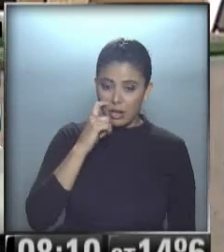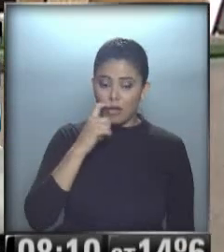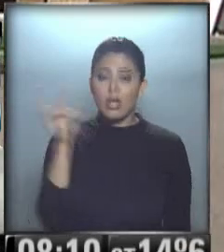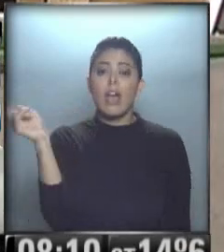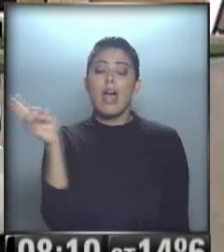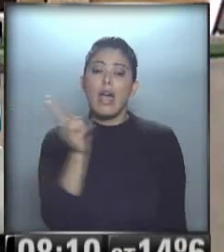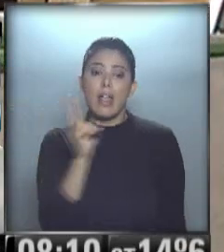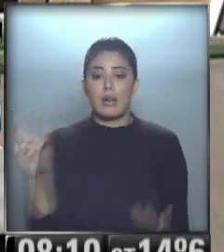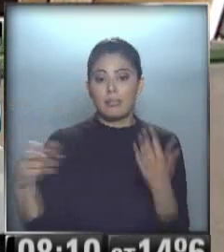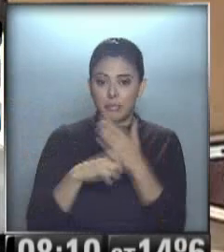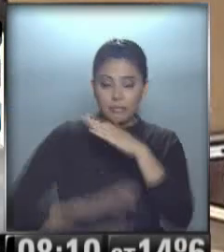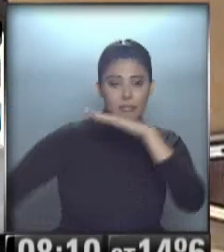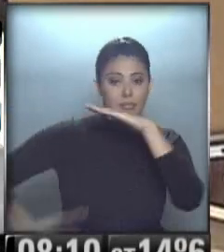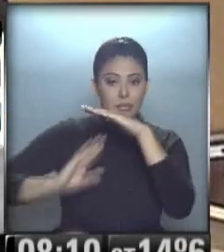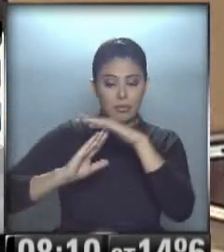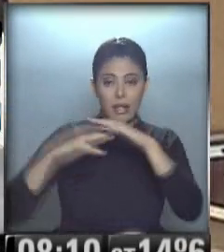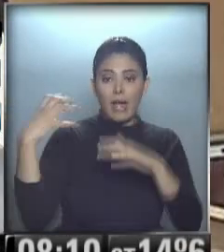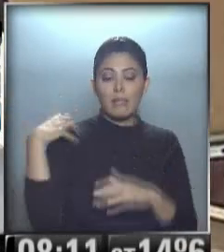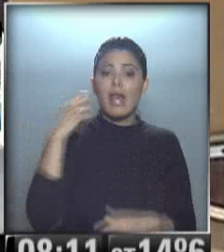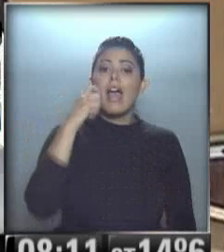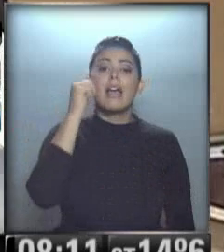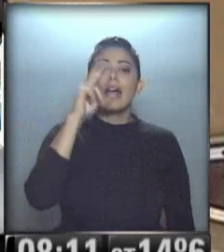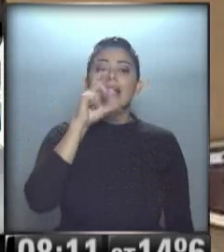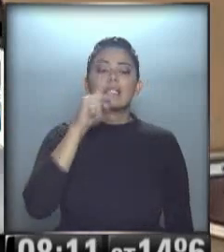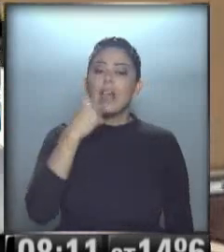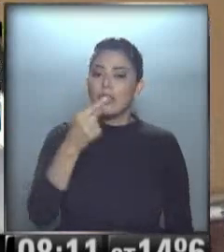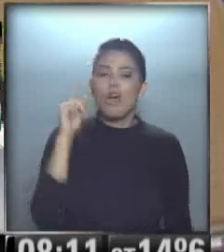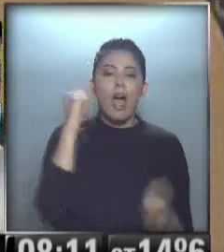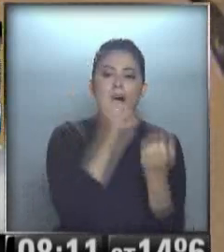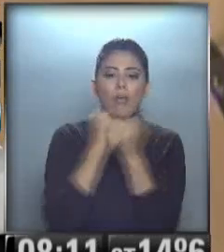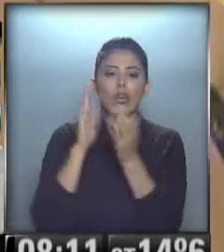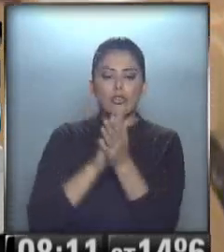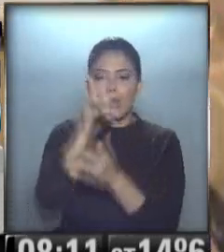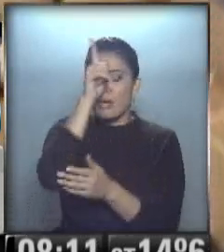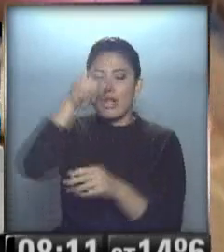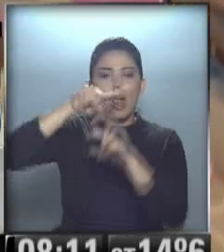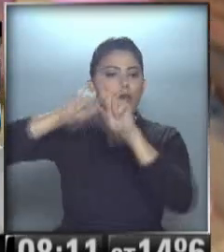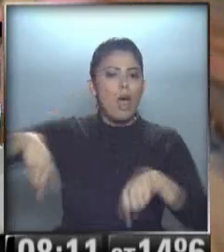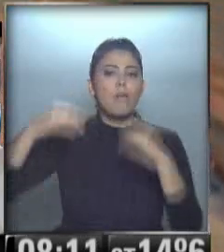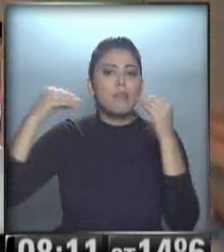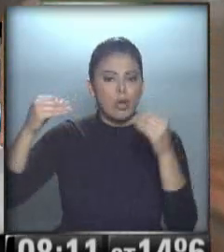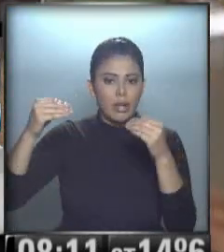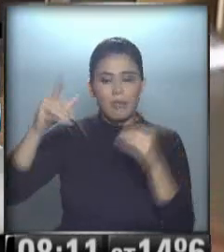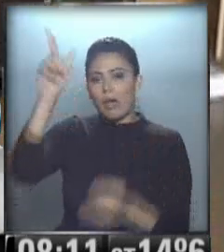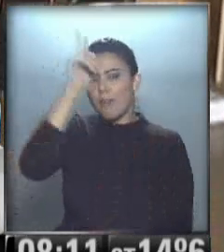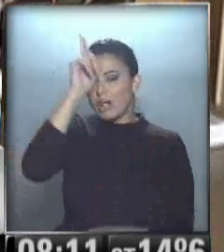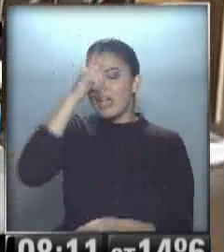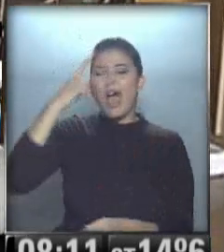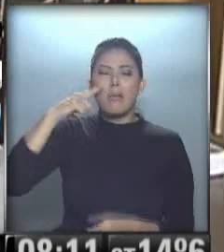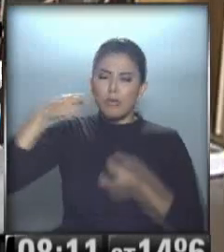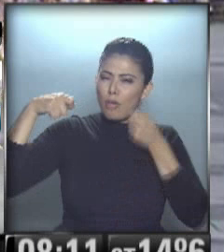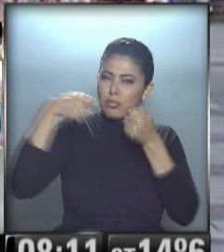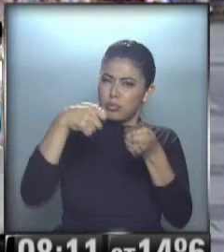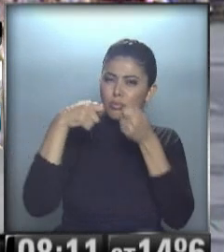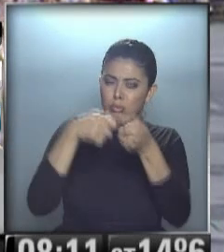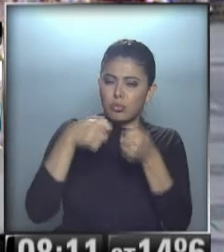Justicia de la provincia, Jorge García, aseguró que el acuerdo salarial firmado con los policías es nulo debido a que fue forzado mediante extorsión por